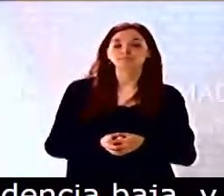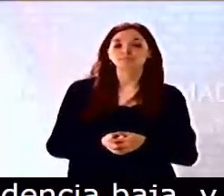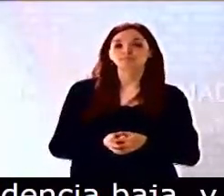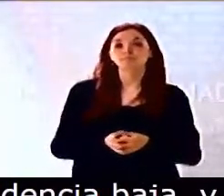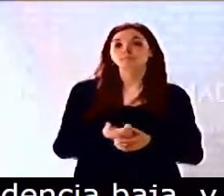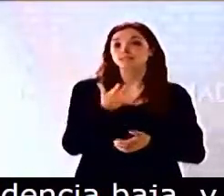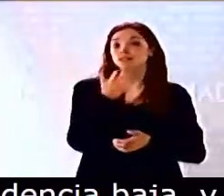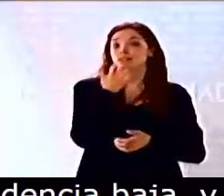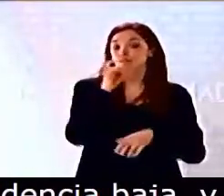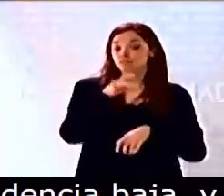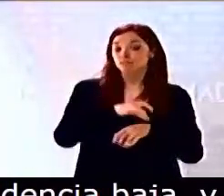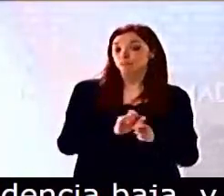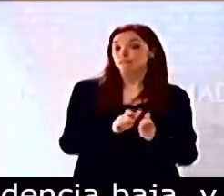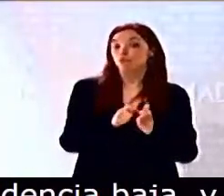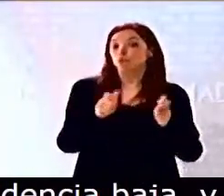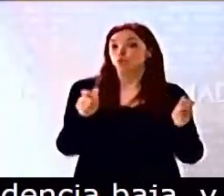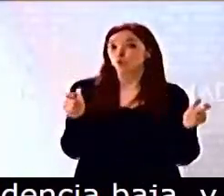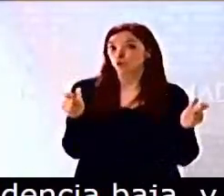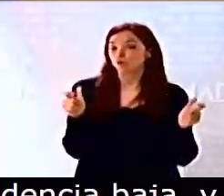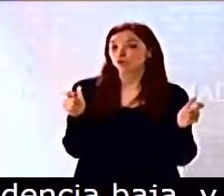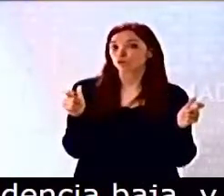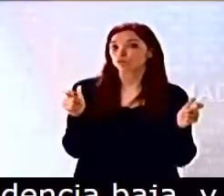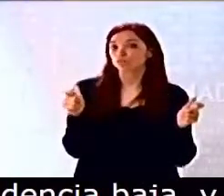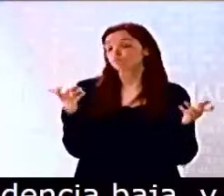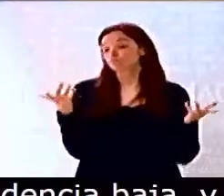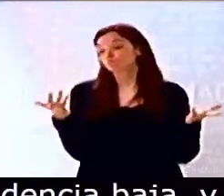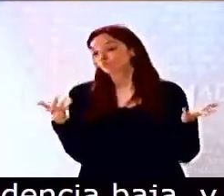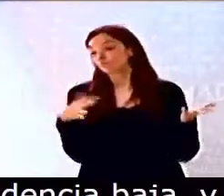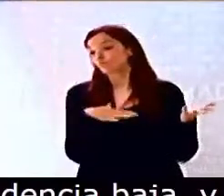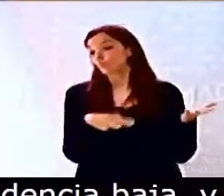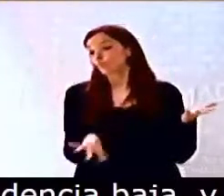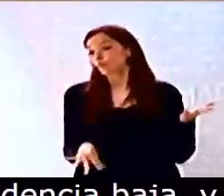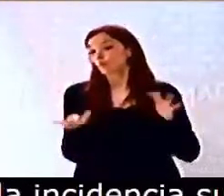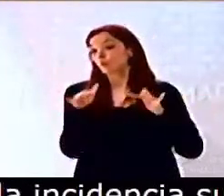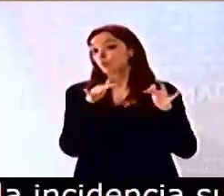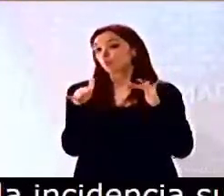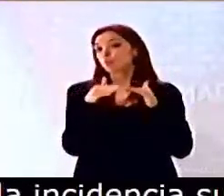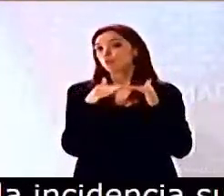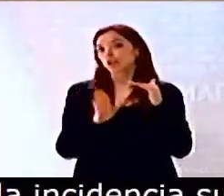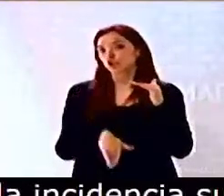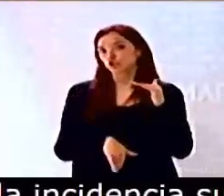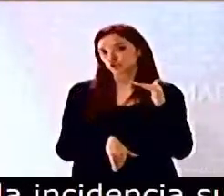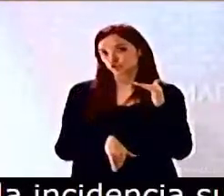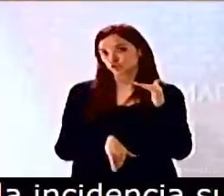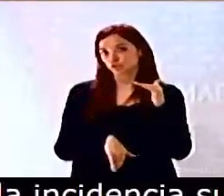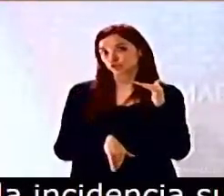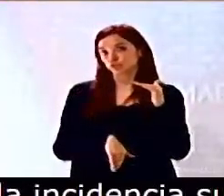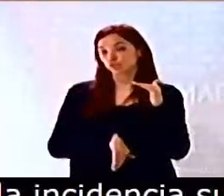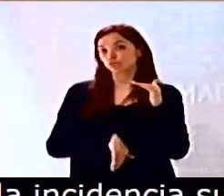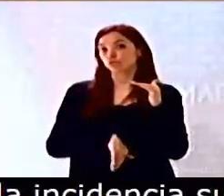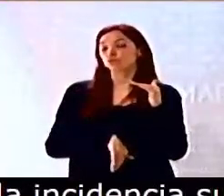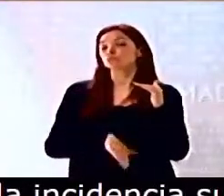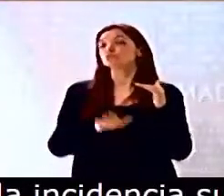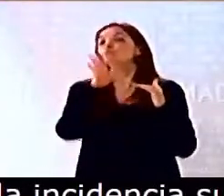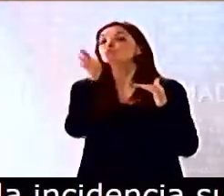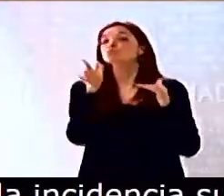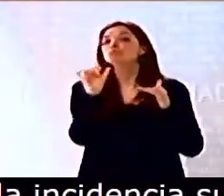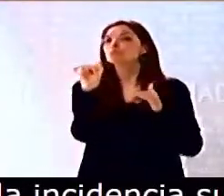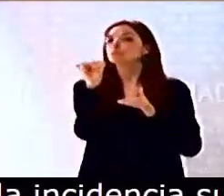Si la incidencia sube, pues se puede permitir menos movilidad, porque tenemos que velar por la salud.